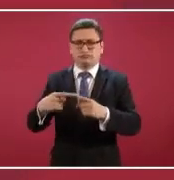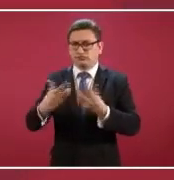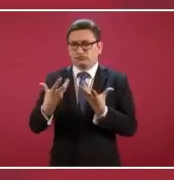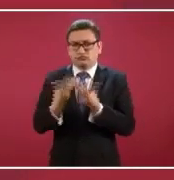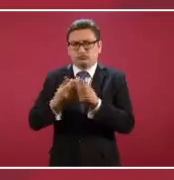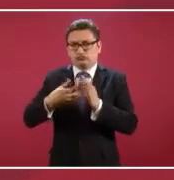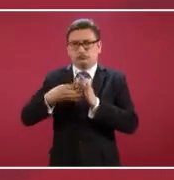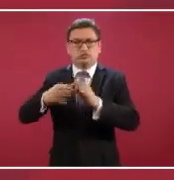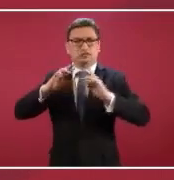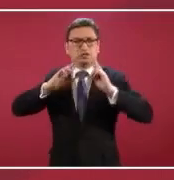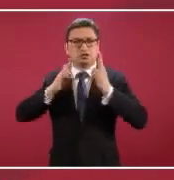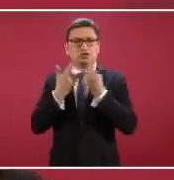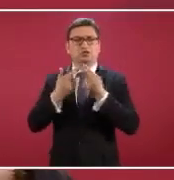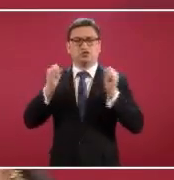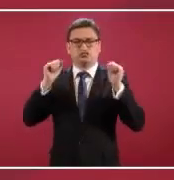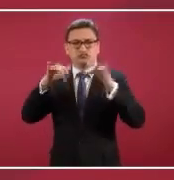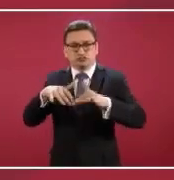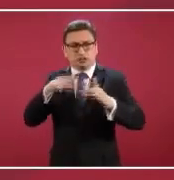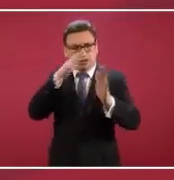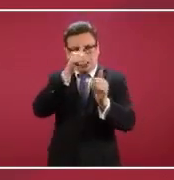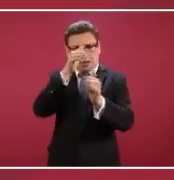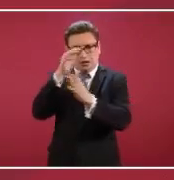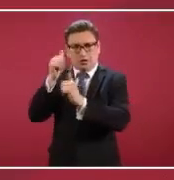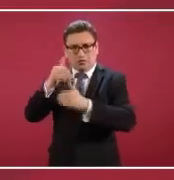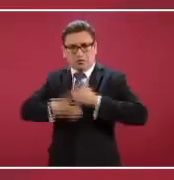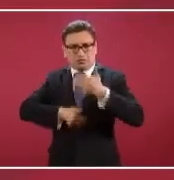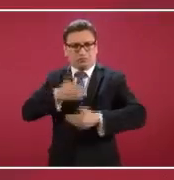muy diversas reuniones con acuerdos que están en curso.